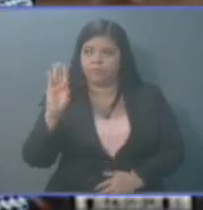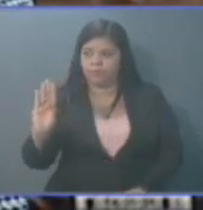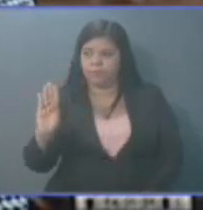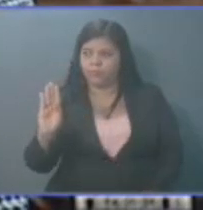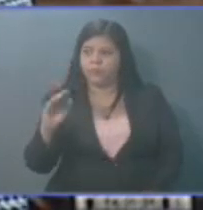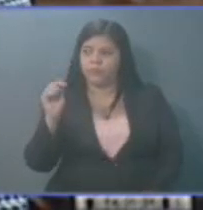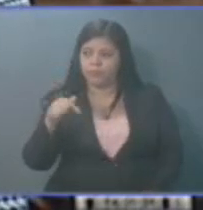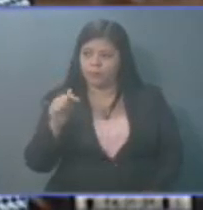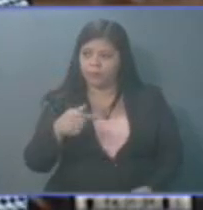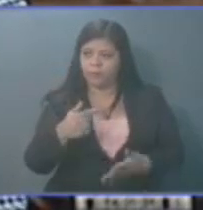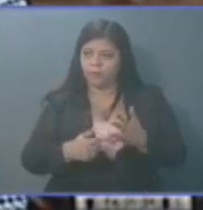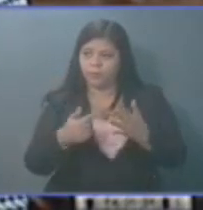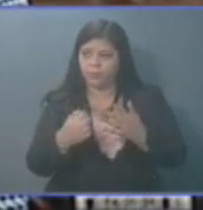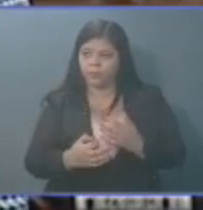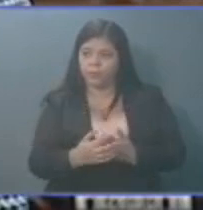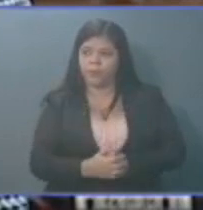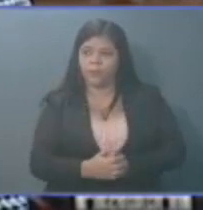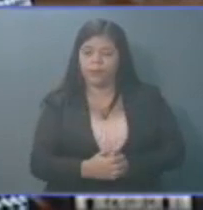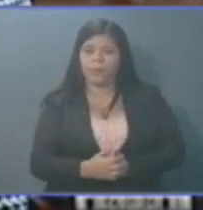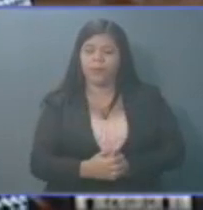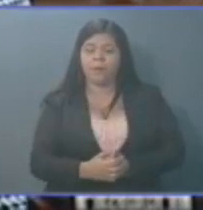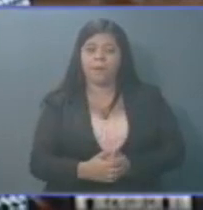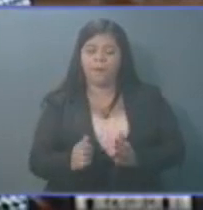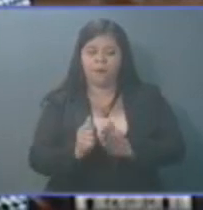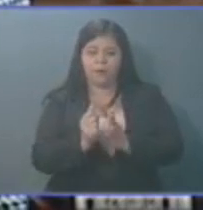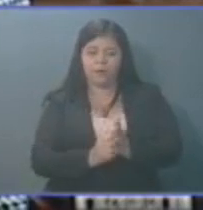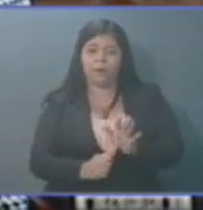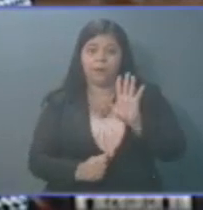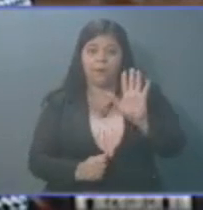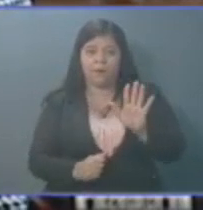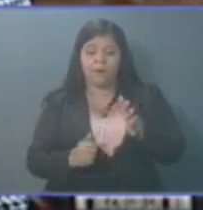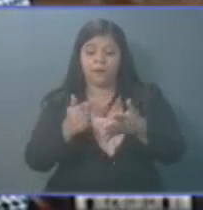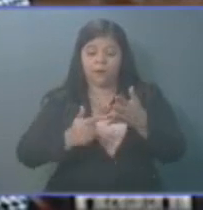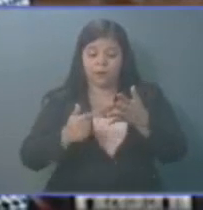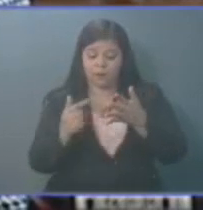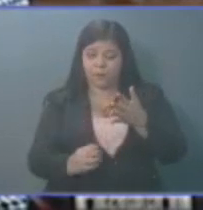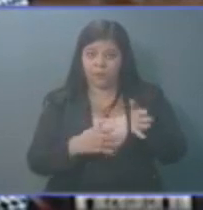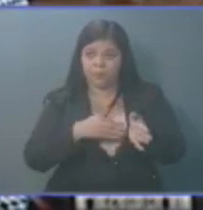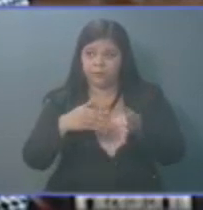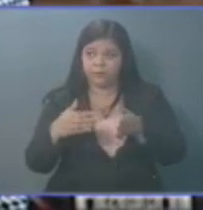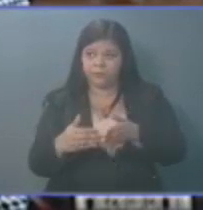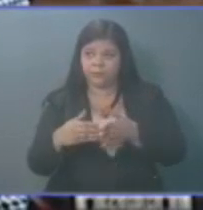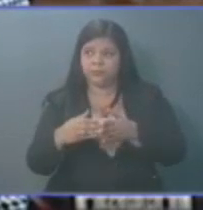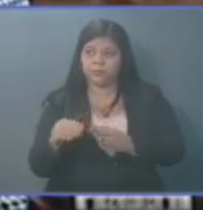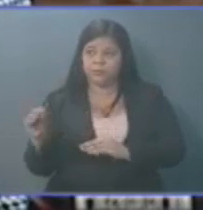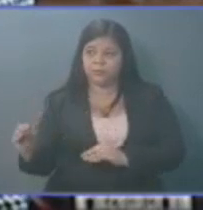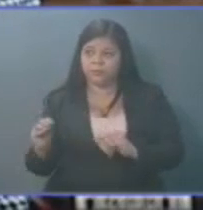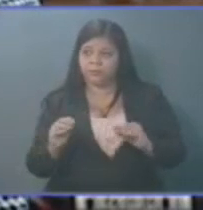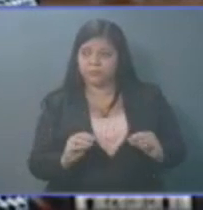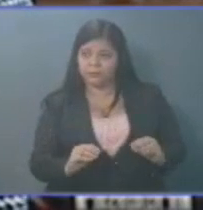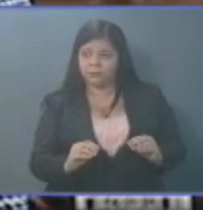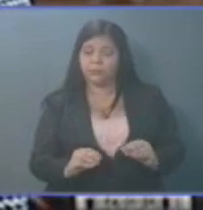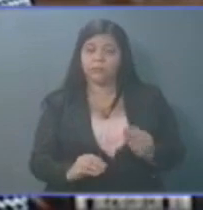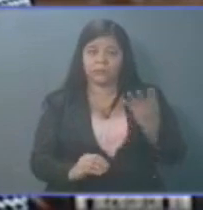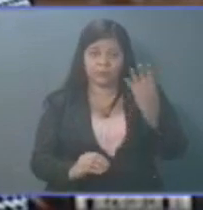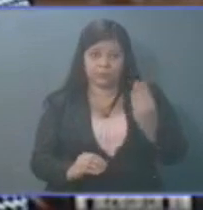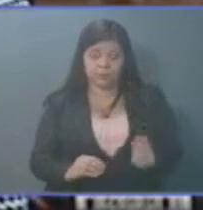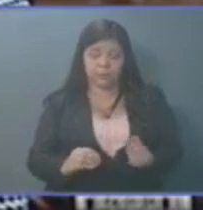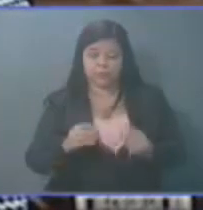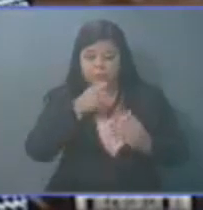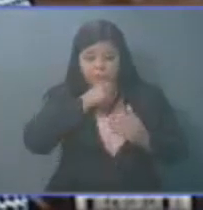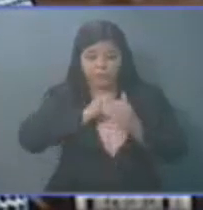de esta ley. Artículo 5. El presente decreto entrará en vigencia el día de